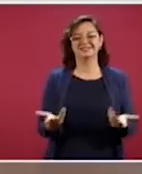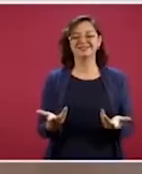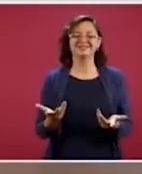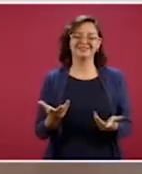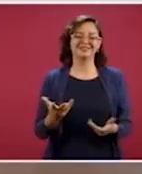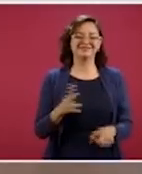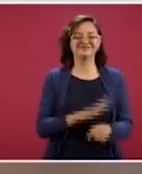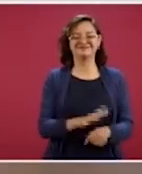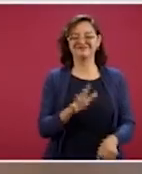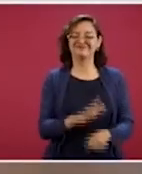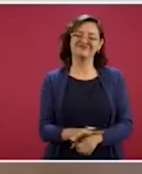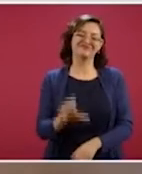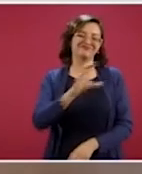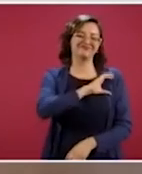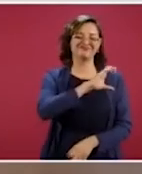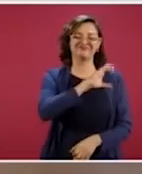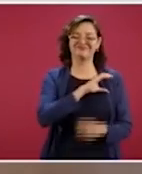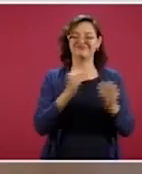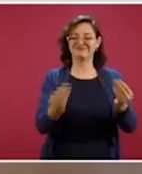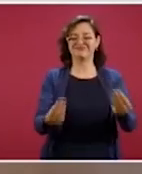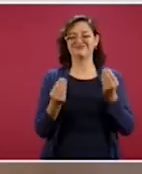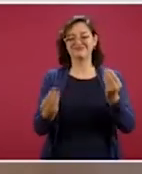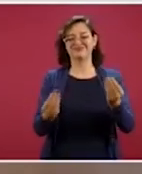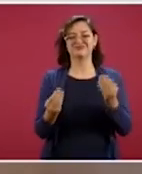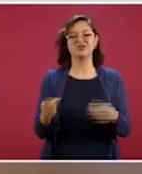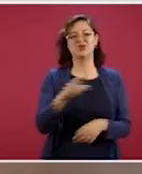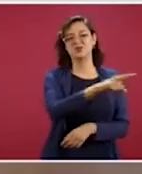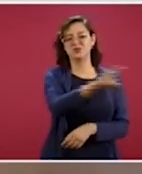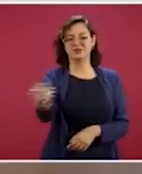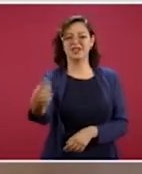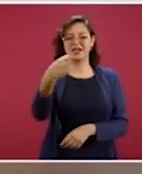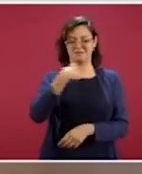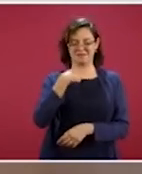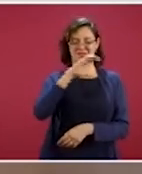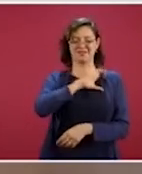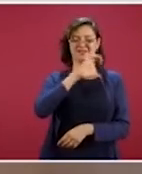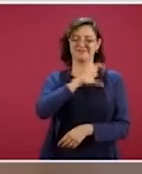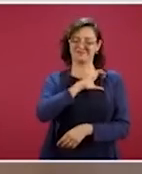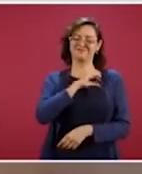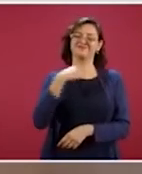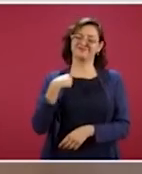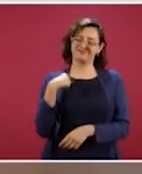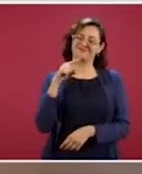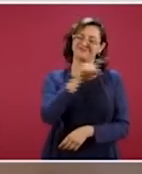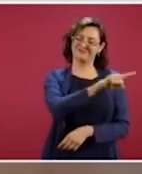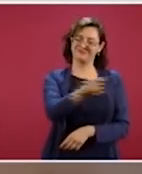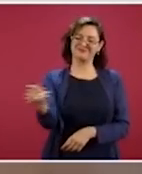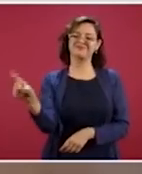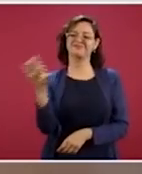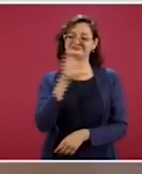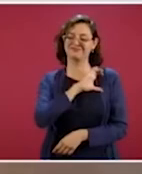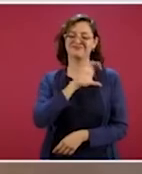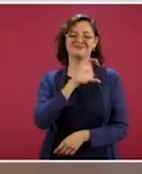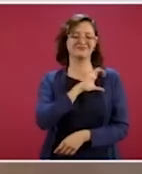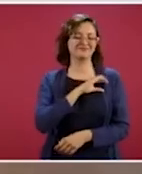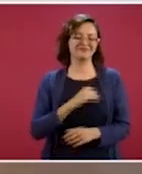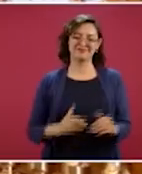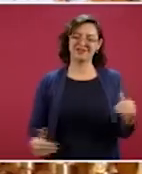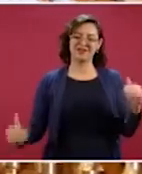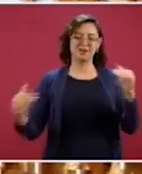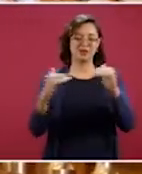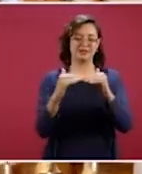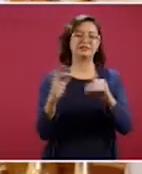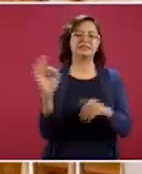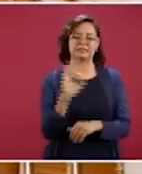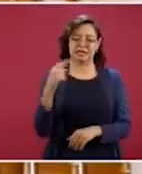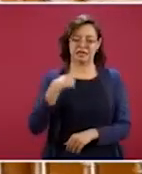Claro que hay mucho cariño, así como ustedes me quieren a mí, yo les quiero a ustedes y un poquito